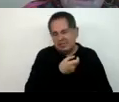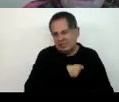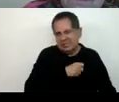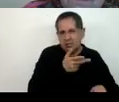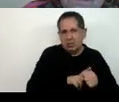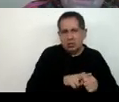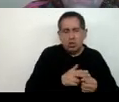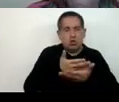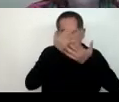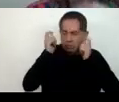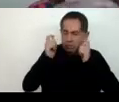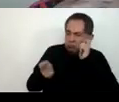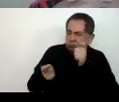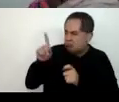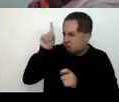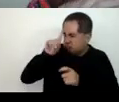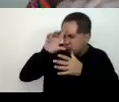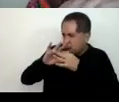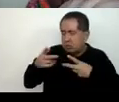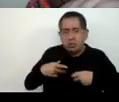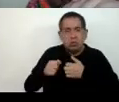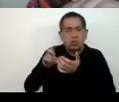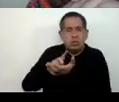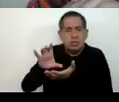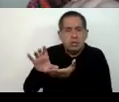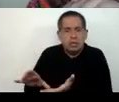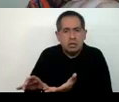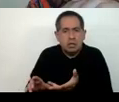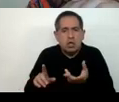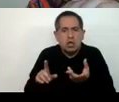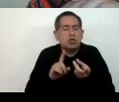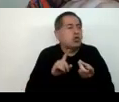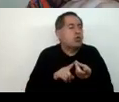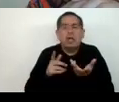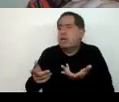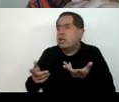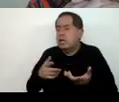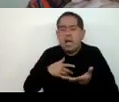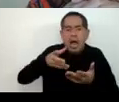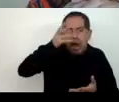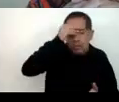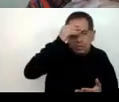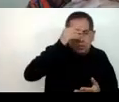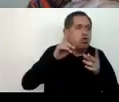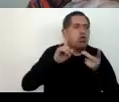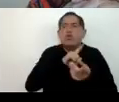brindar orientación o consejería a personas con discapacidad, ¿en qué espacios podemos encontrar al personal